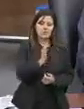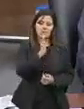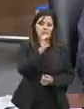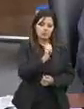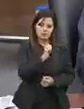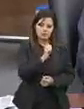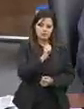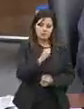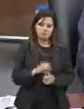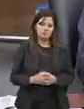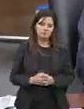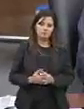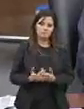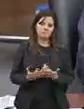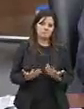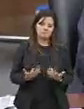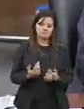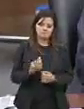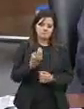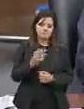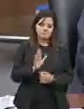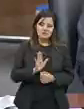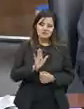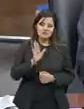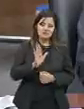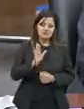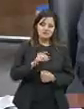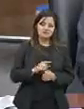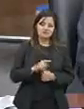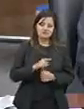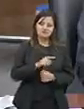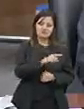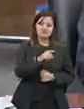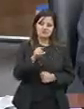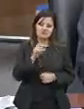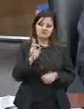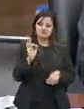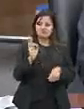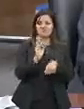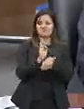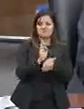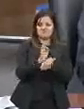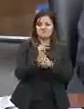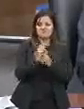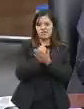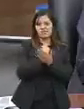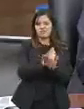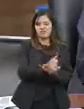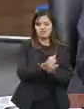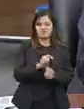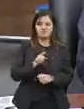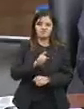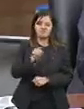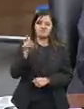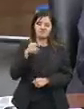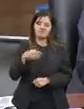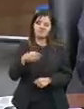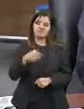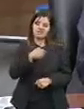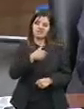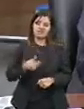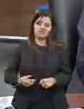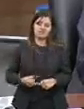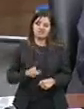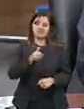planteando. Ahora sí que ni mandado hacer para los aspirantes de la oposición, golpear al presidente y